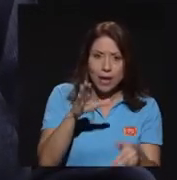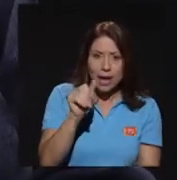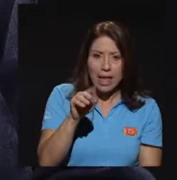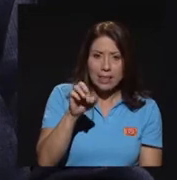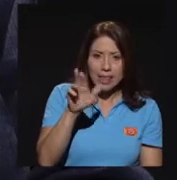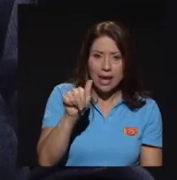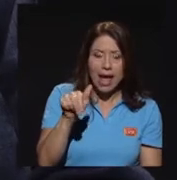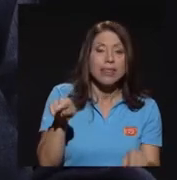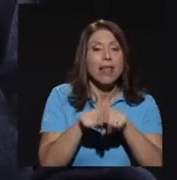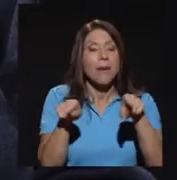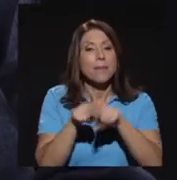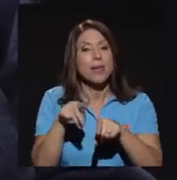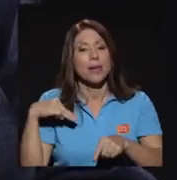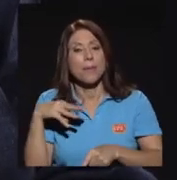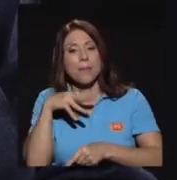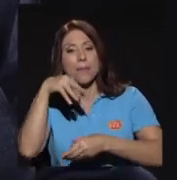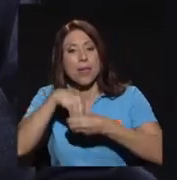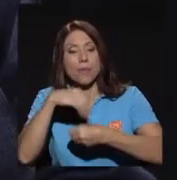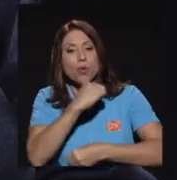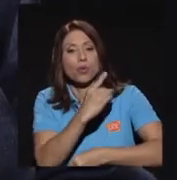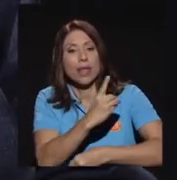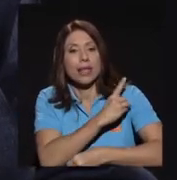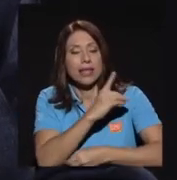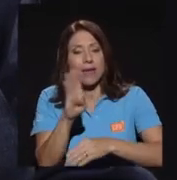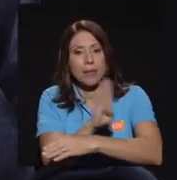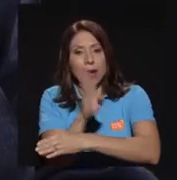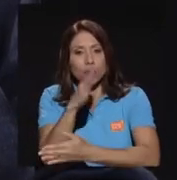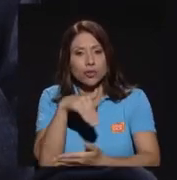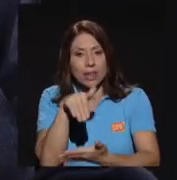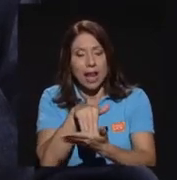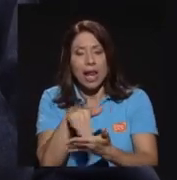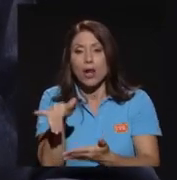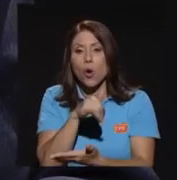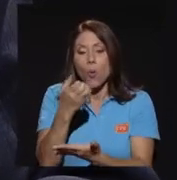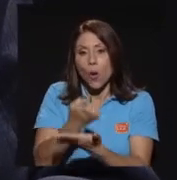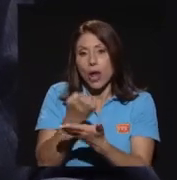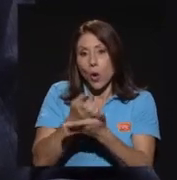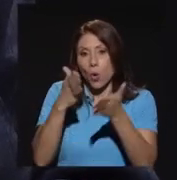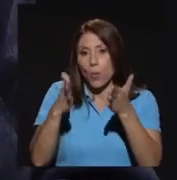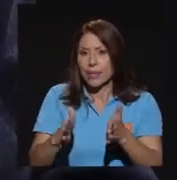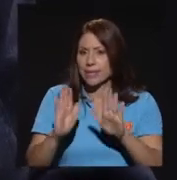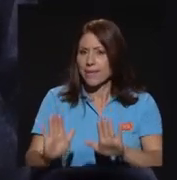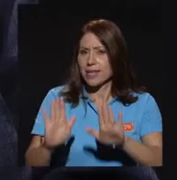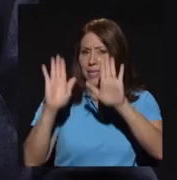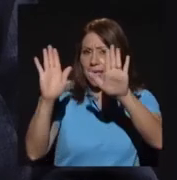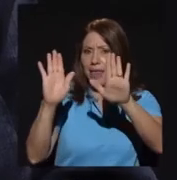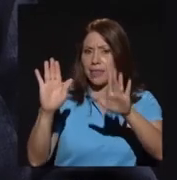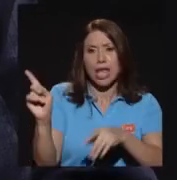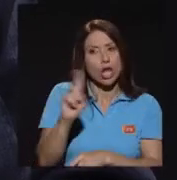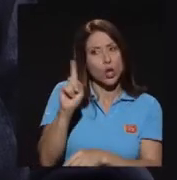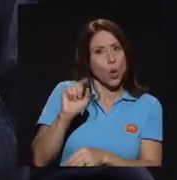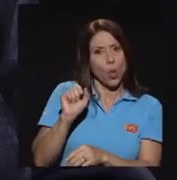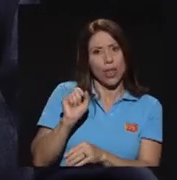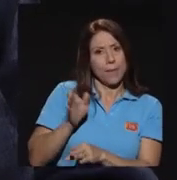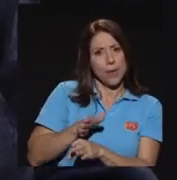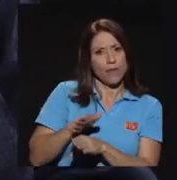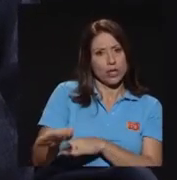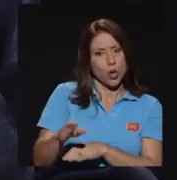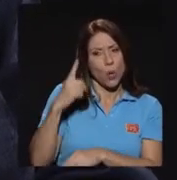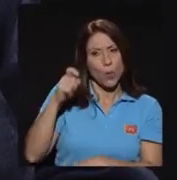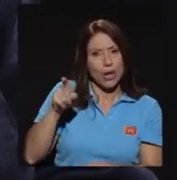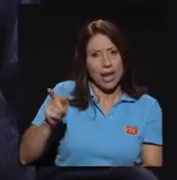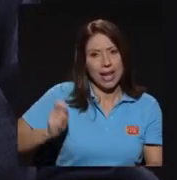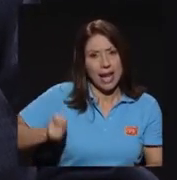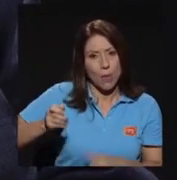del banco central y como un economista brillante que bueno no de profesión porque era abogado pero